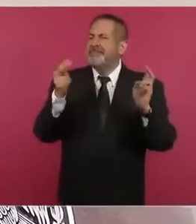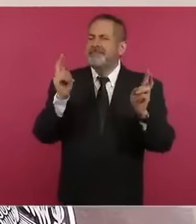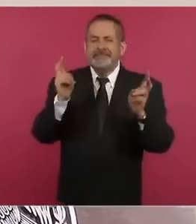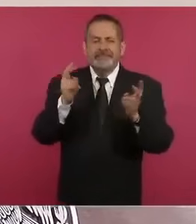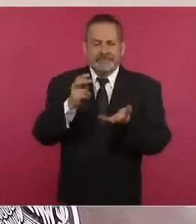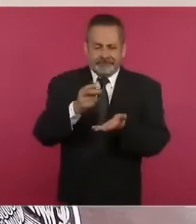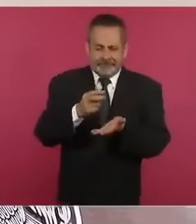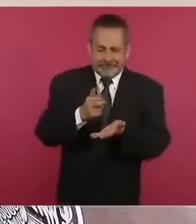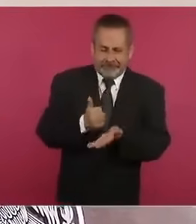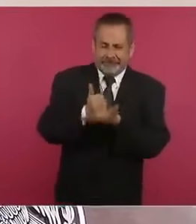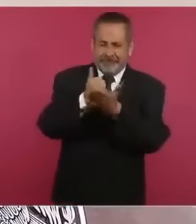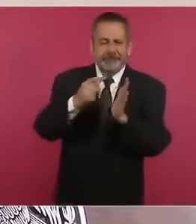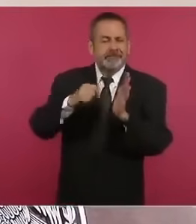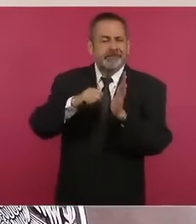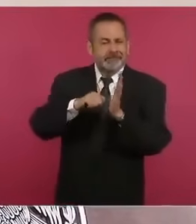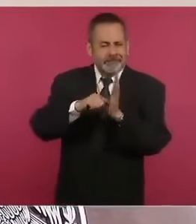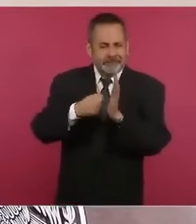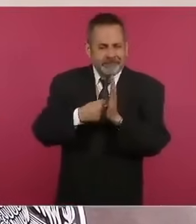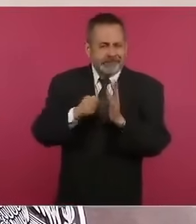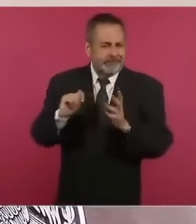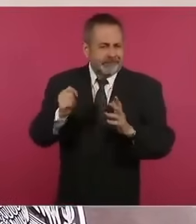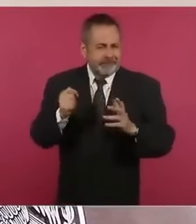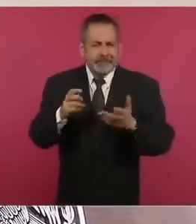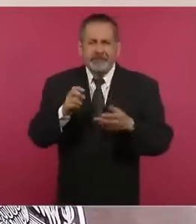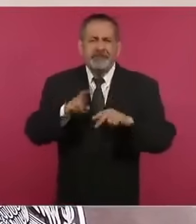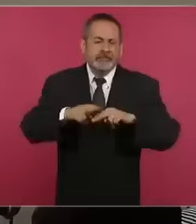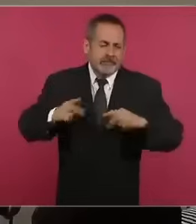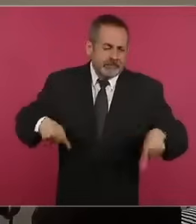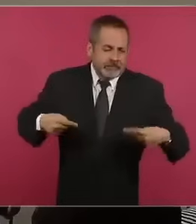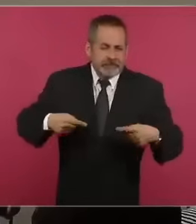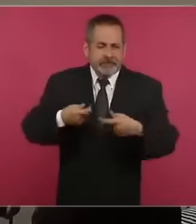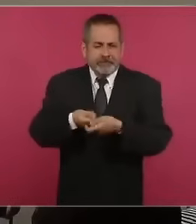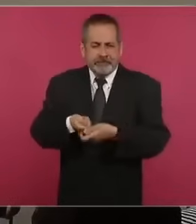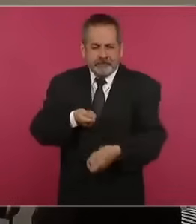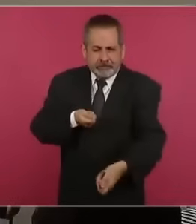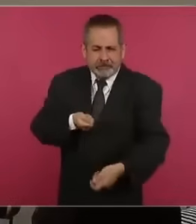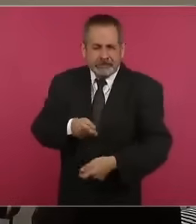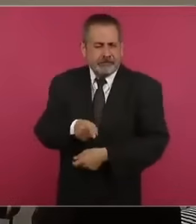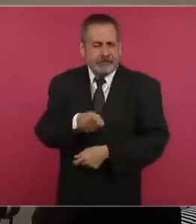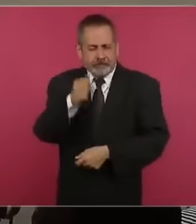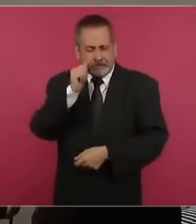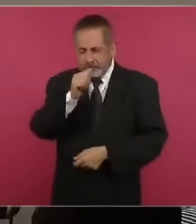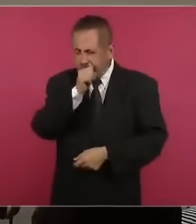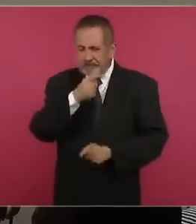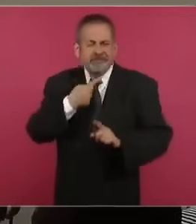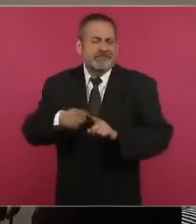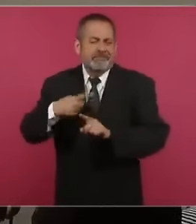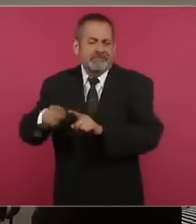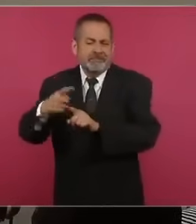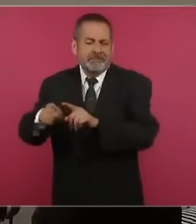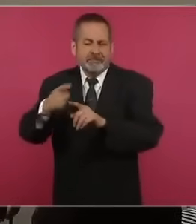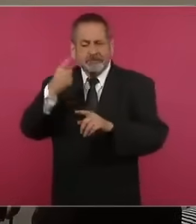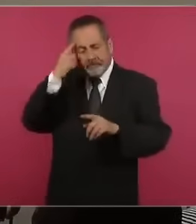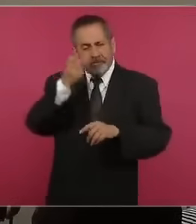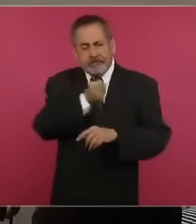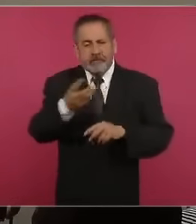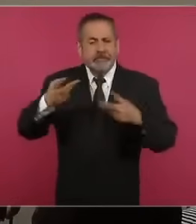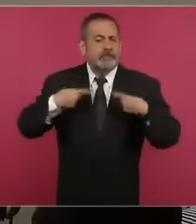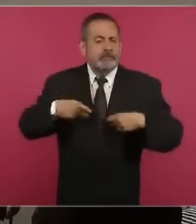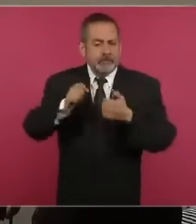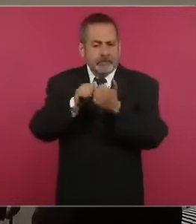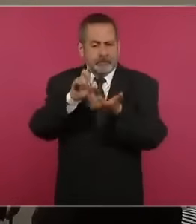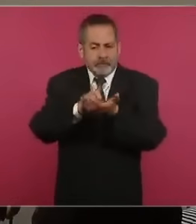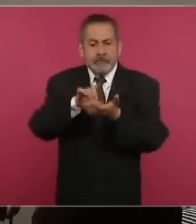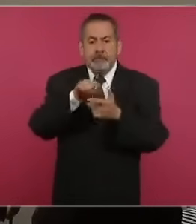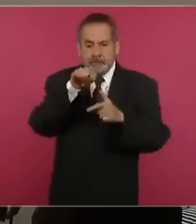la silla de ruedas, a los bastones, andaderas y diversos equipos que se requieren para las personas con